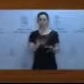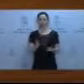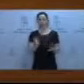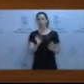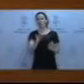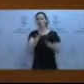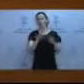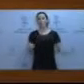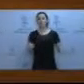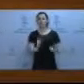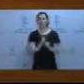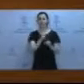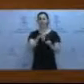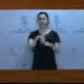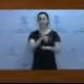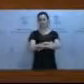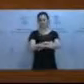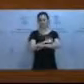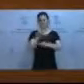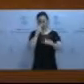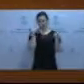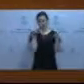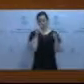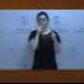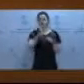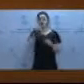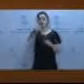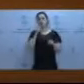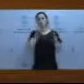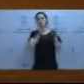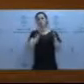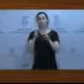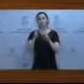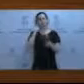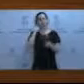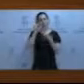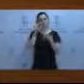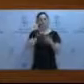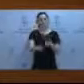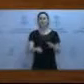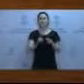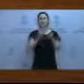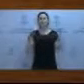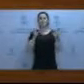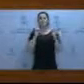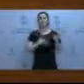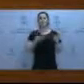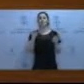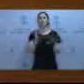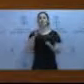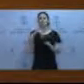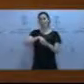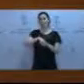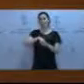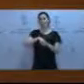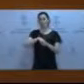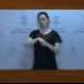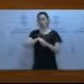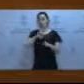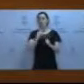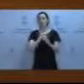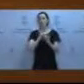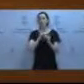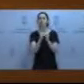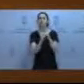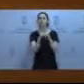de personal laboral. Otras cuestiones también son llamativas, como el tema de la carrera profesional, que nace por motivos, también aquí